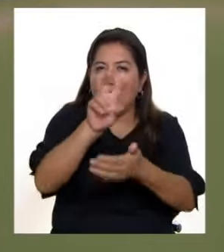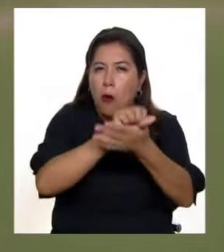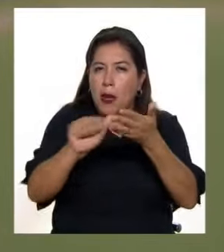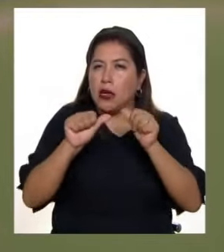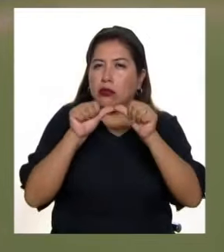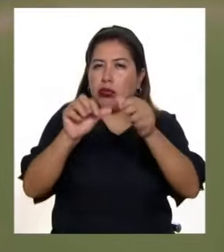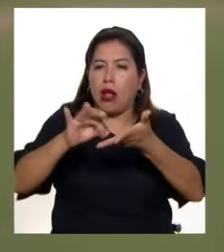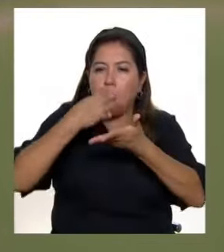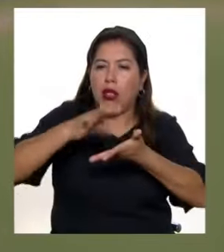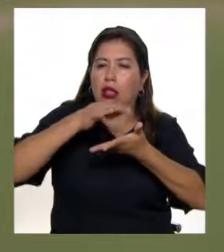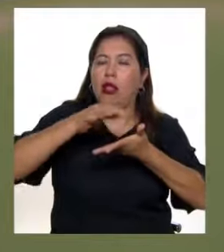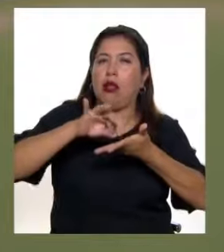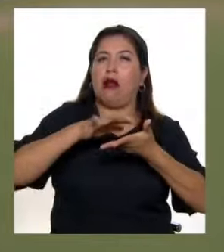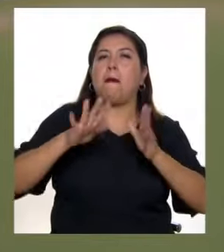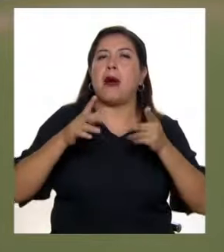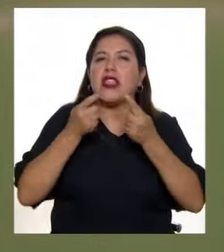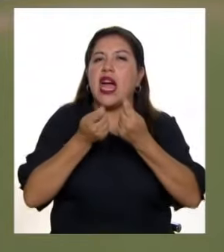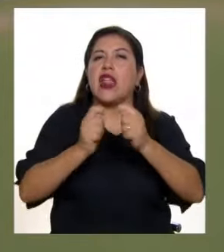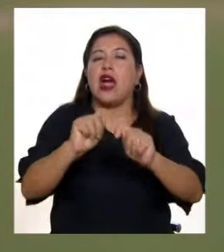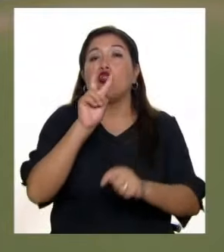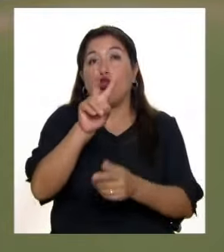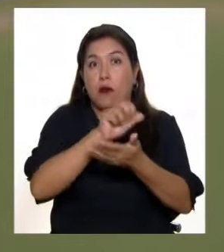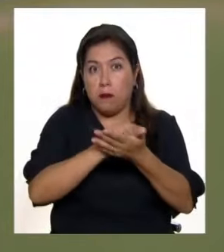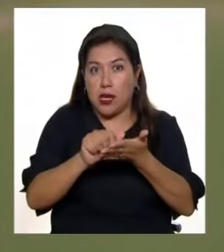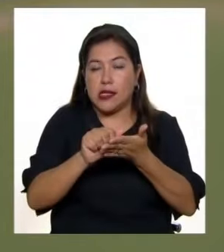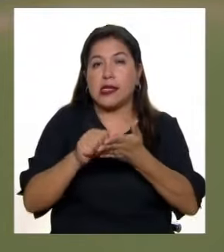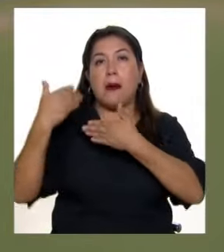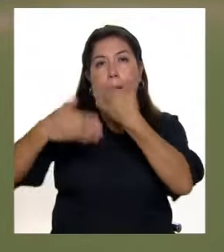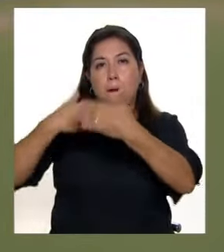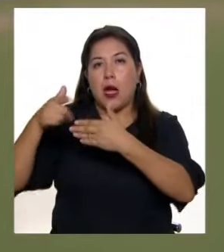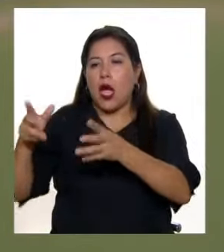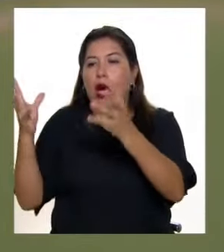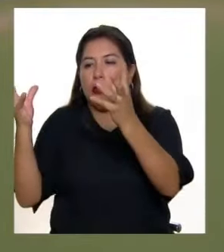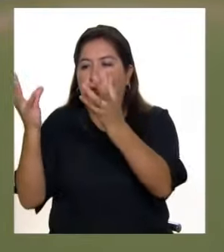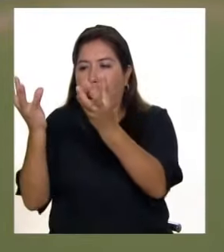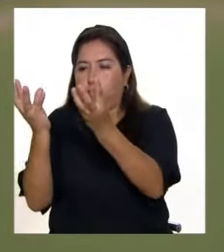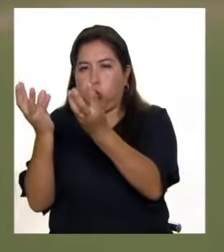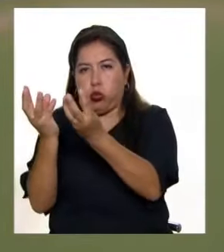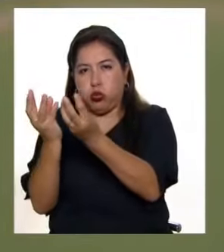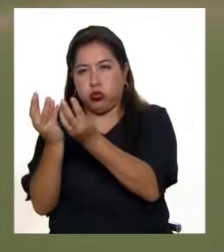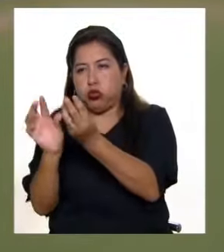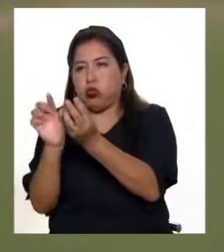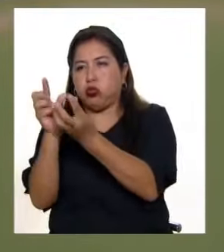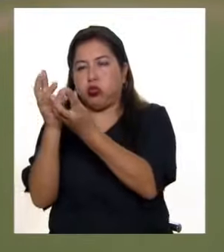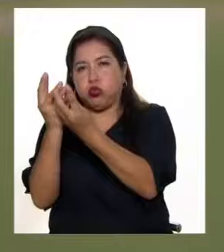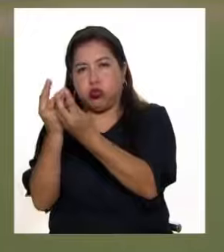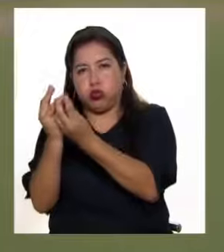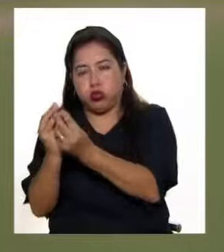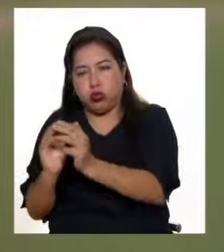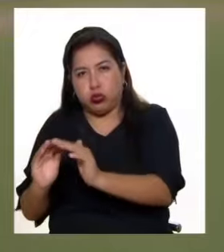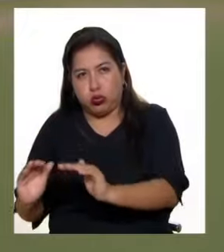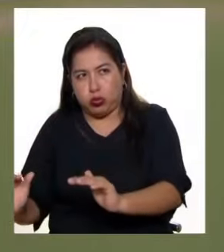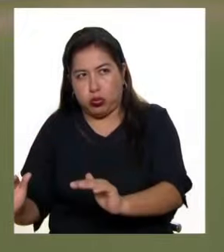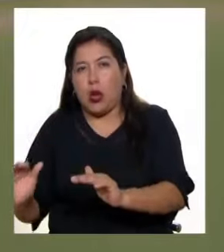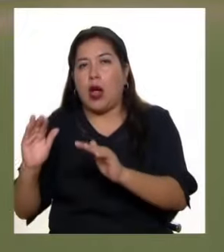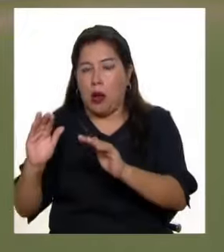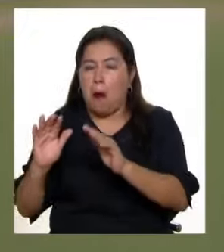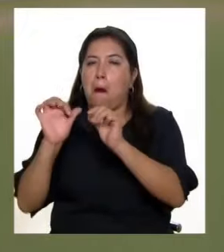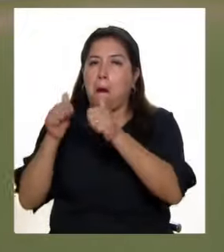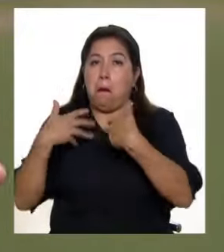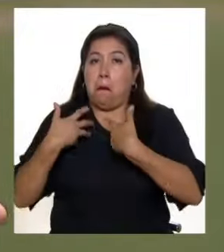de tratamiento que tenemos que tener para que de esta forma la glándula prostática se desinflame completamente. Puede recaer, si es verdad,